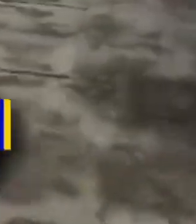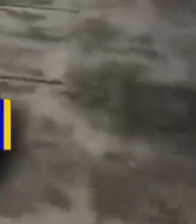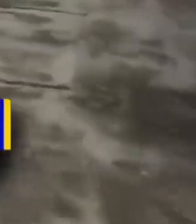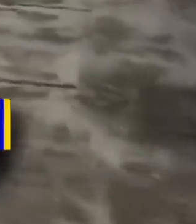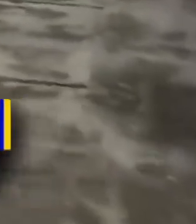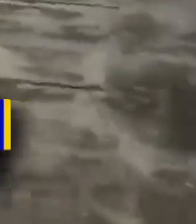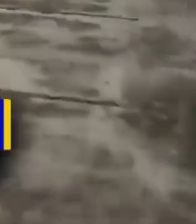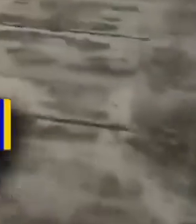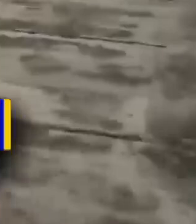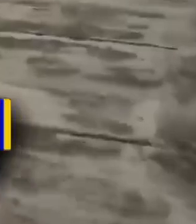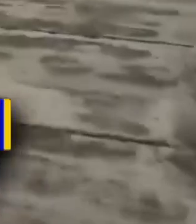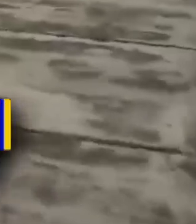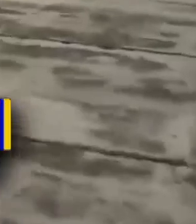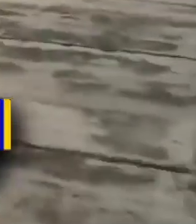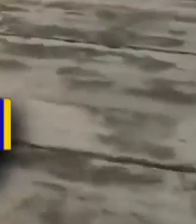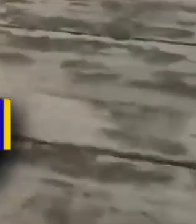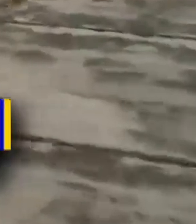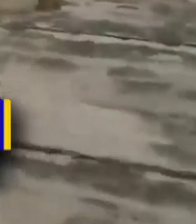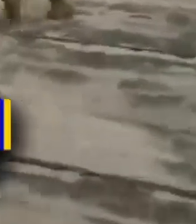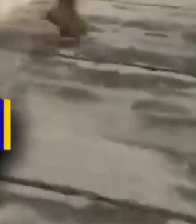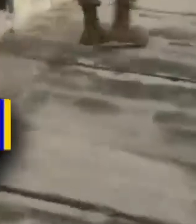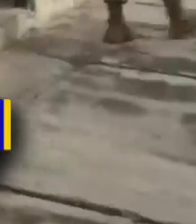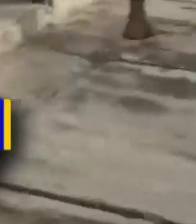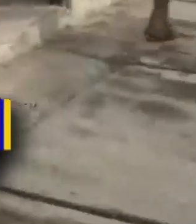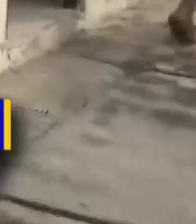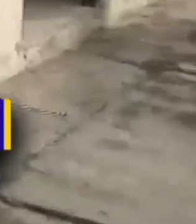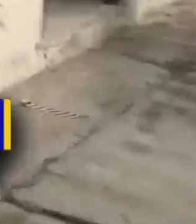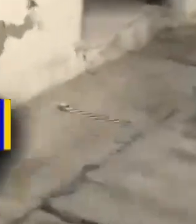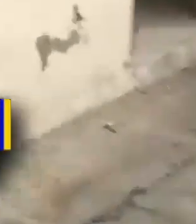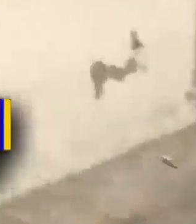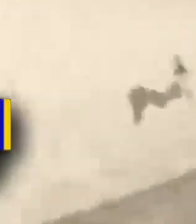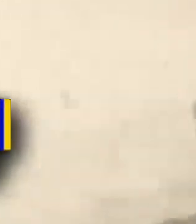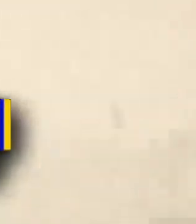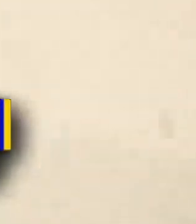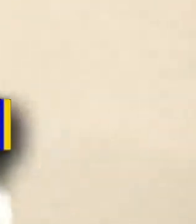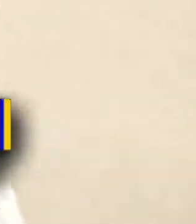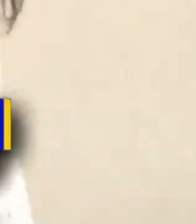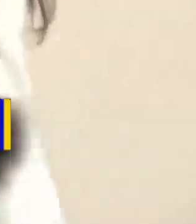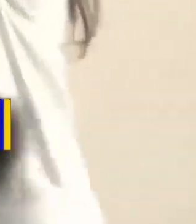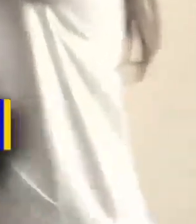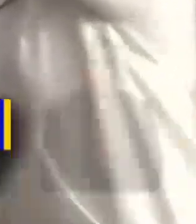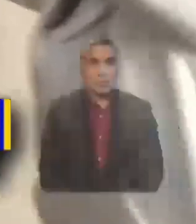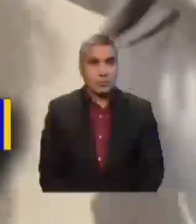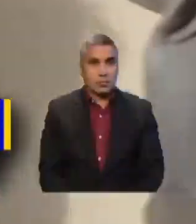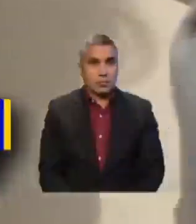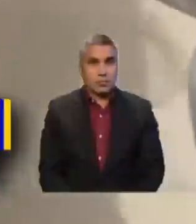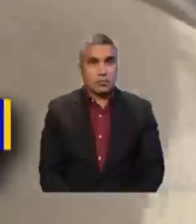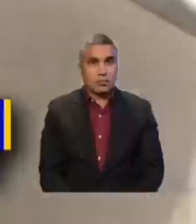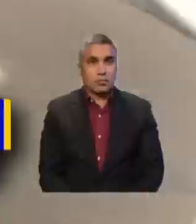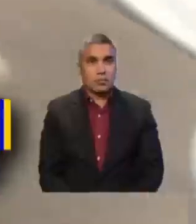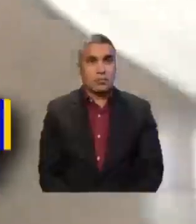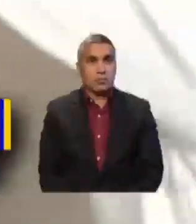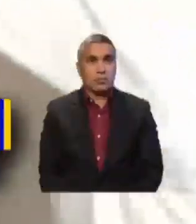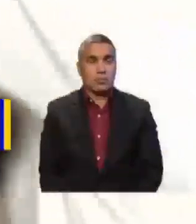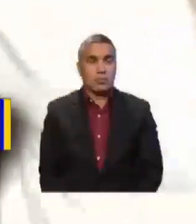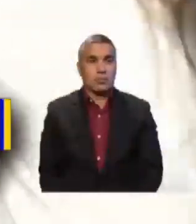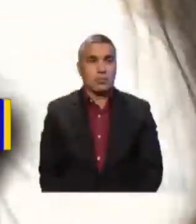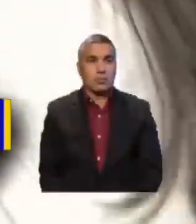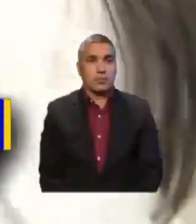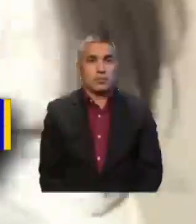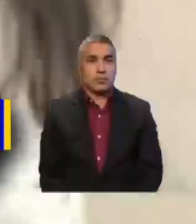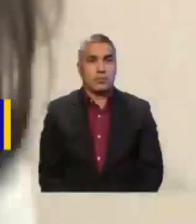bien entendemos están tratando de controlar incluso el tema de la afluencia de personas. Habrá que ver cómo se